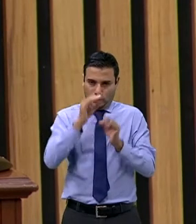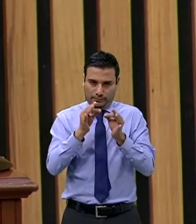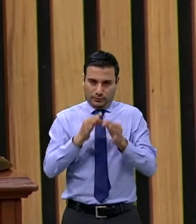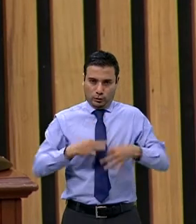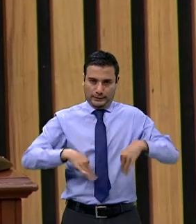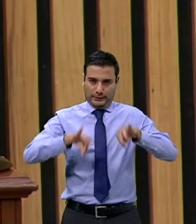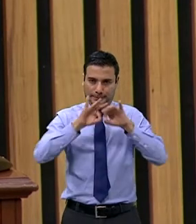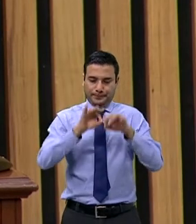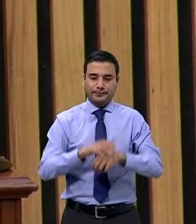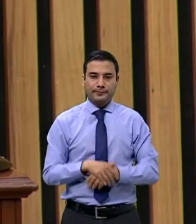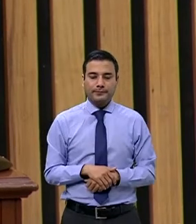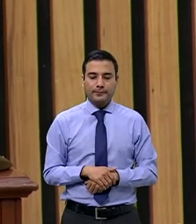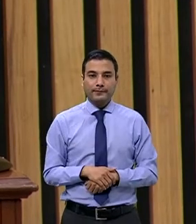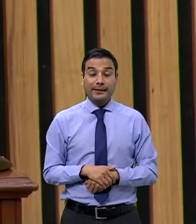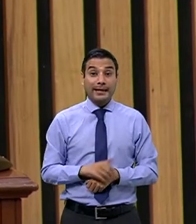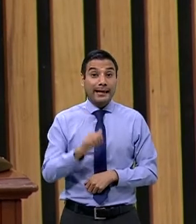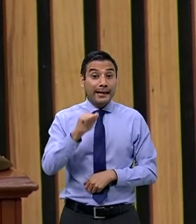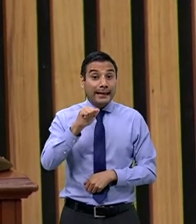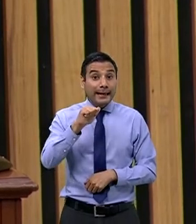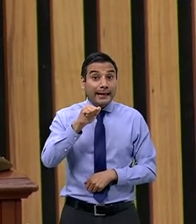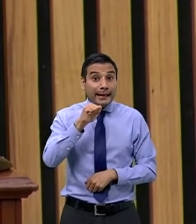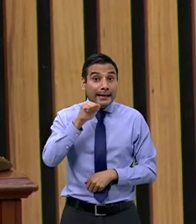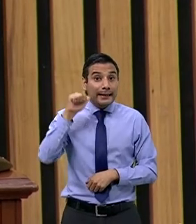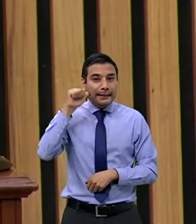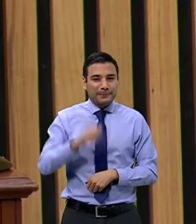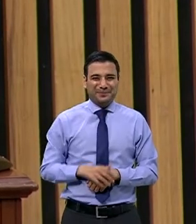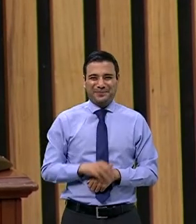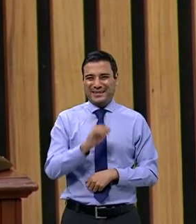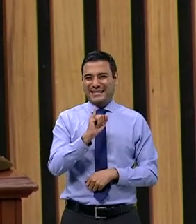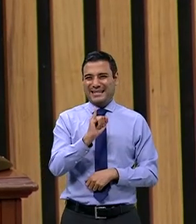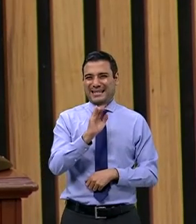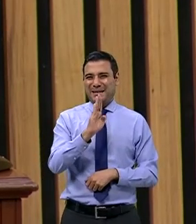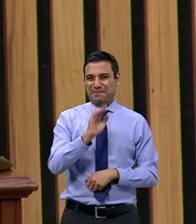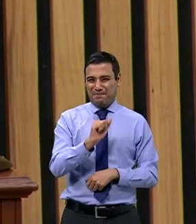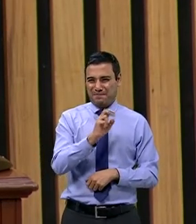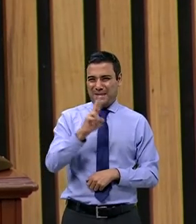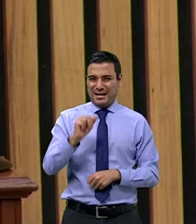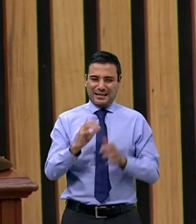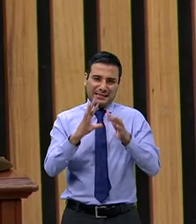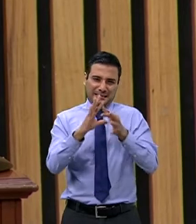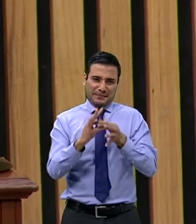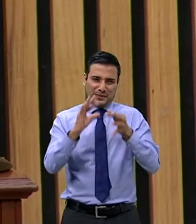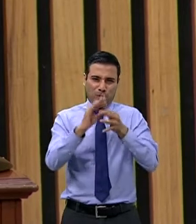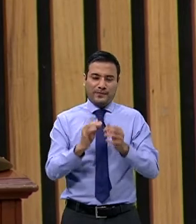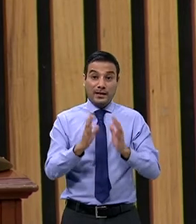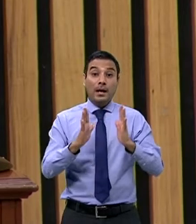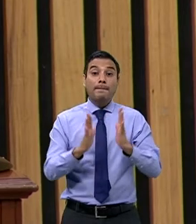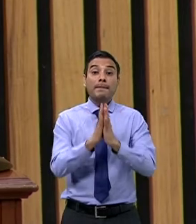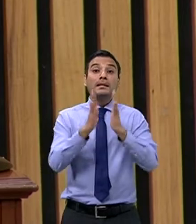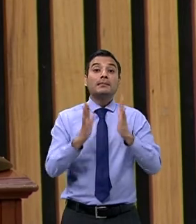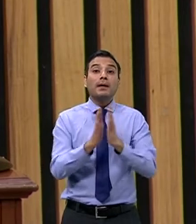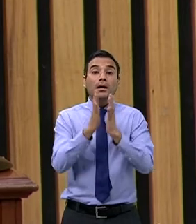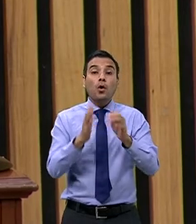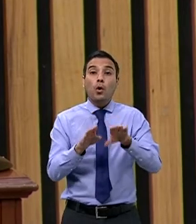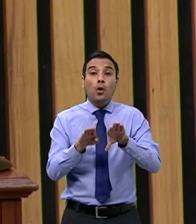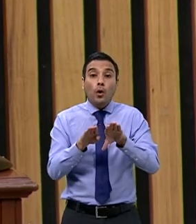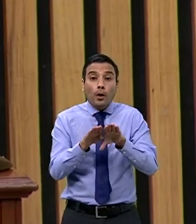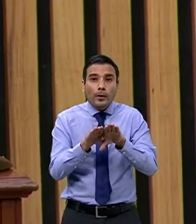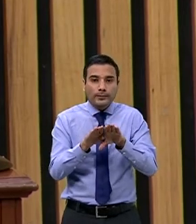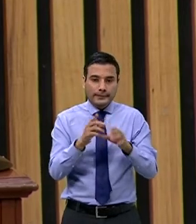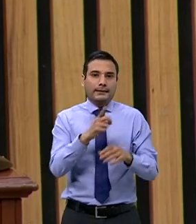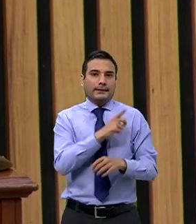el día de ayer epigmenio ibarra decía que no hay democracia si ésta no es participativa